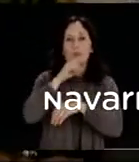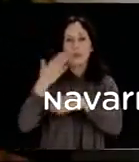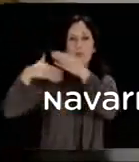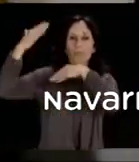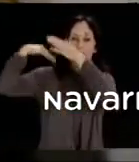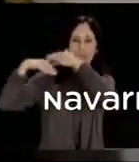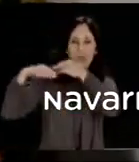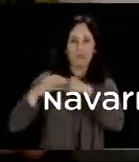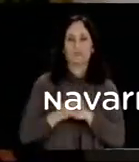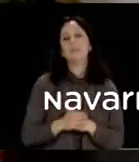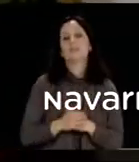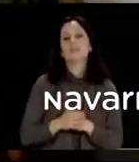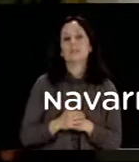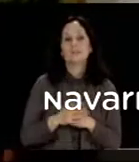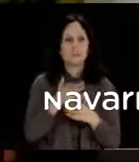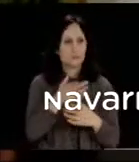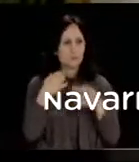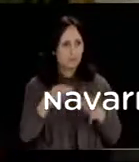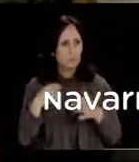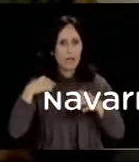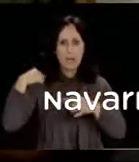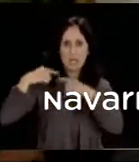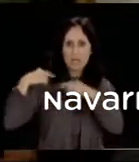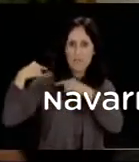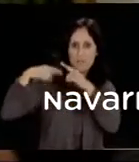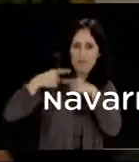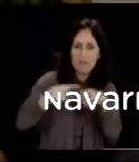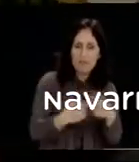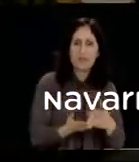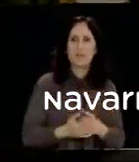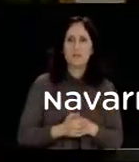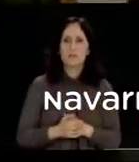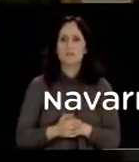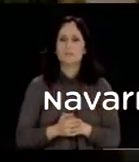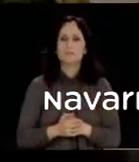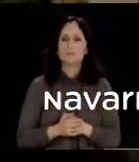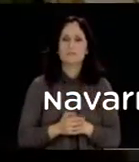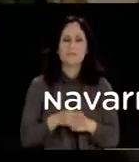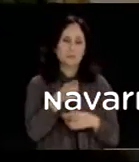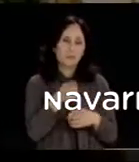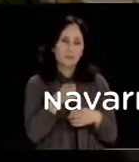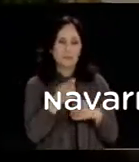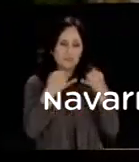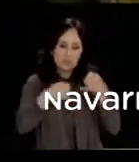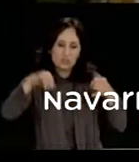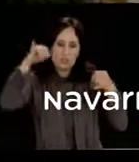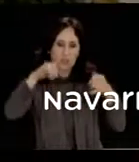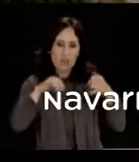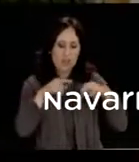final heredero yo. O sea, que esto es familiar, herencia familiar. Lo que vale esto. Pero con estos chistorricos igual no podemos comer,